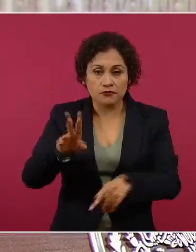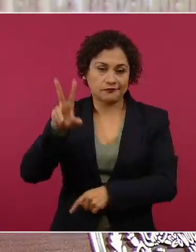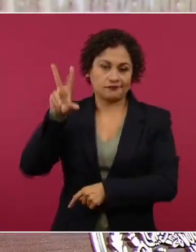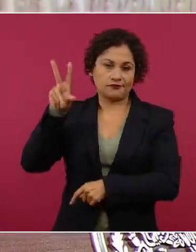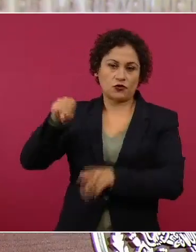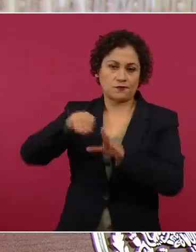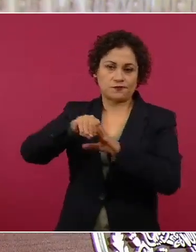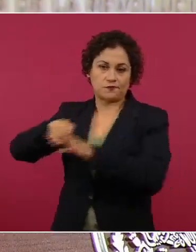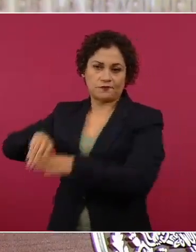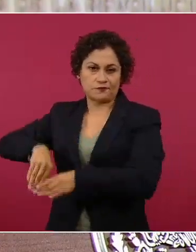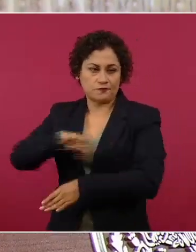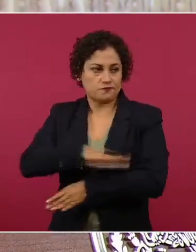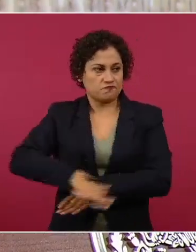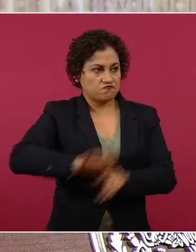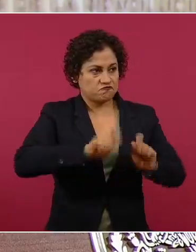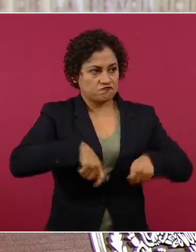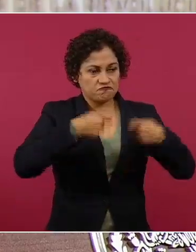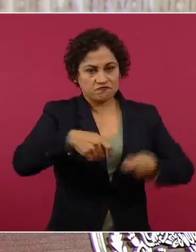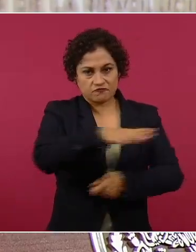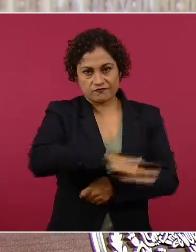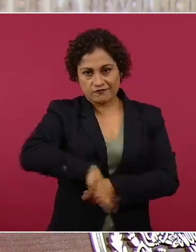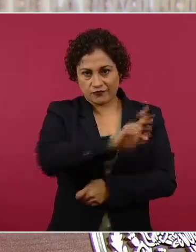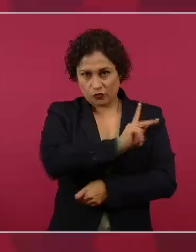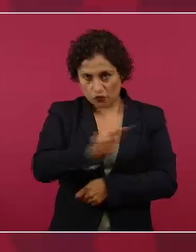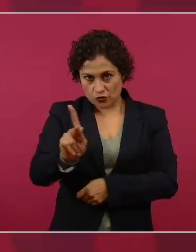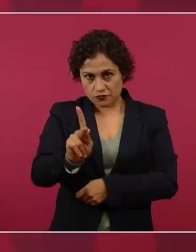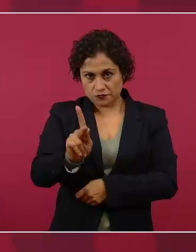si pasa la ley, bien,